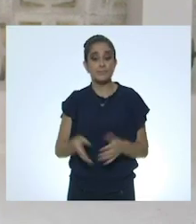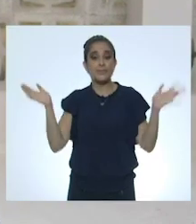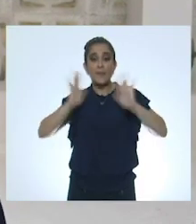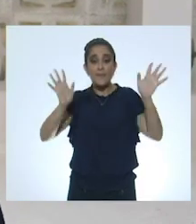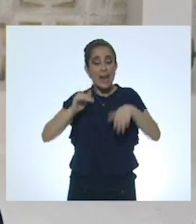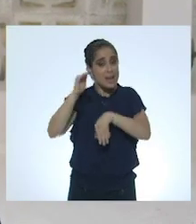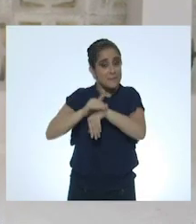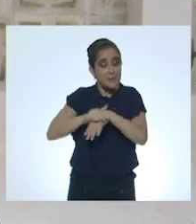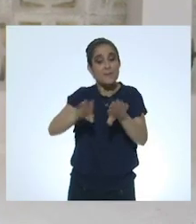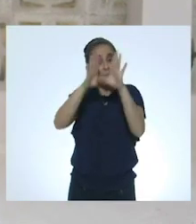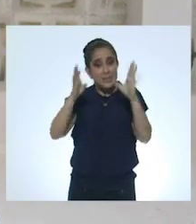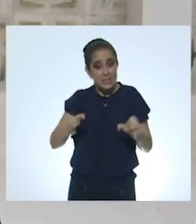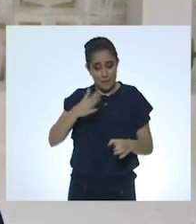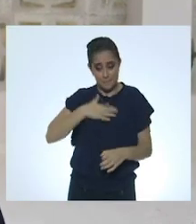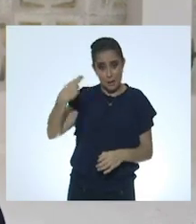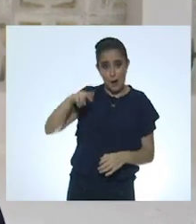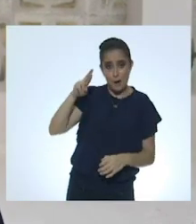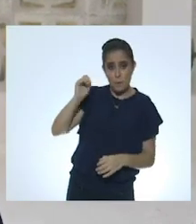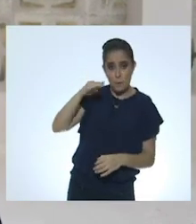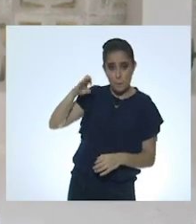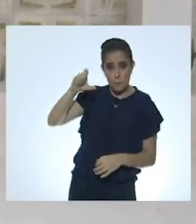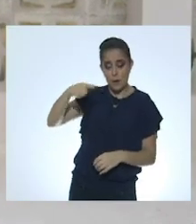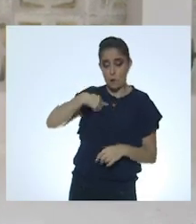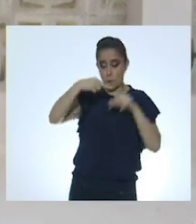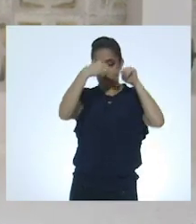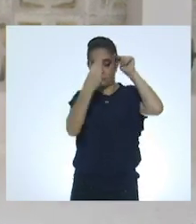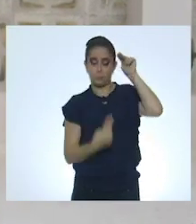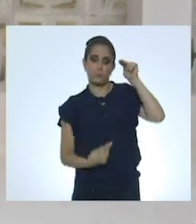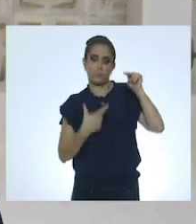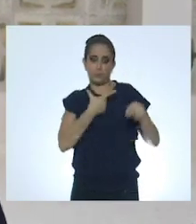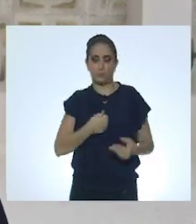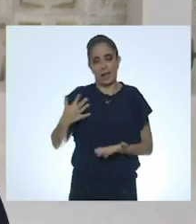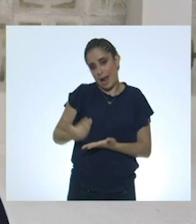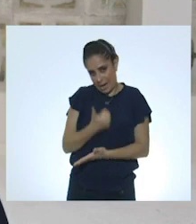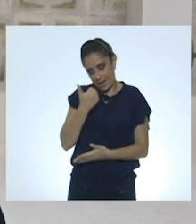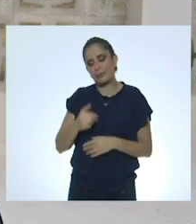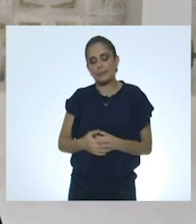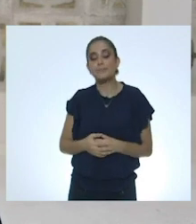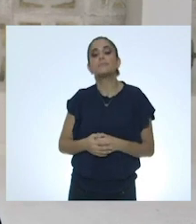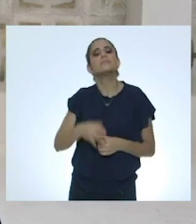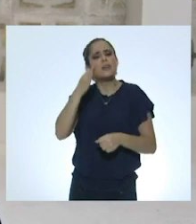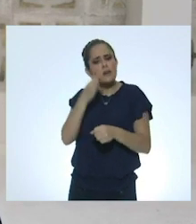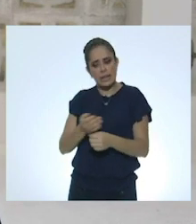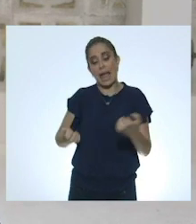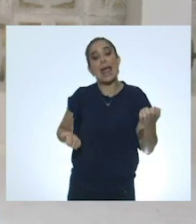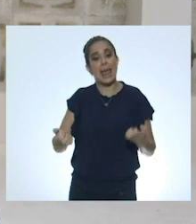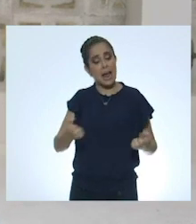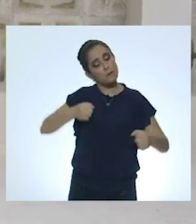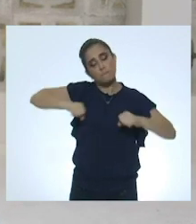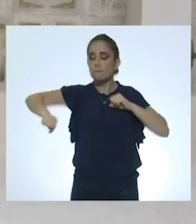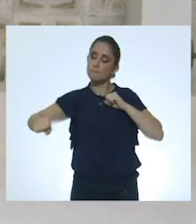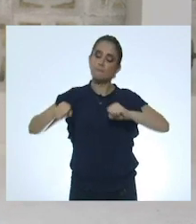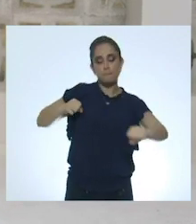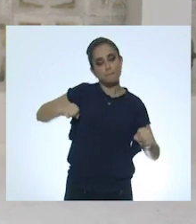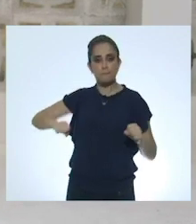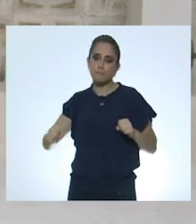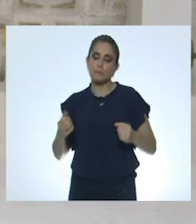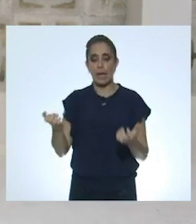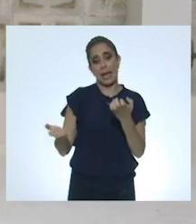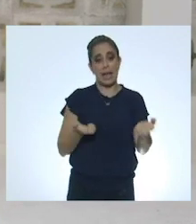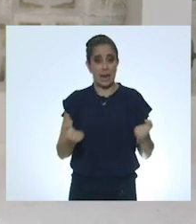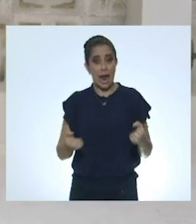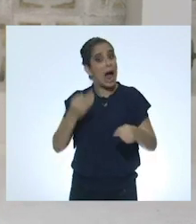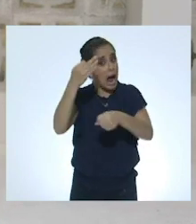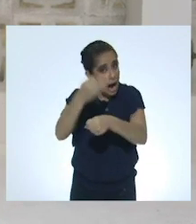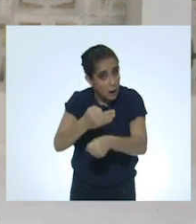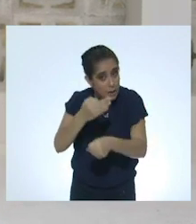¿Cómo están? Yo soy Romel Pacheco, clavadista olímpico, y el día de hoy vamos a hacer un poquito de estiramiento y de